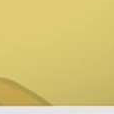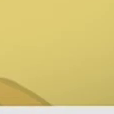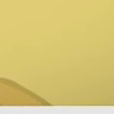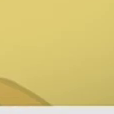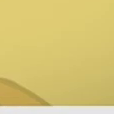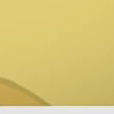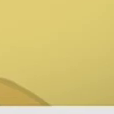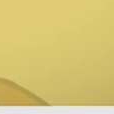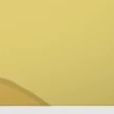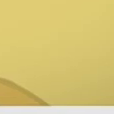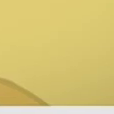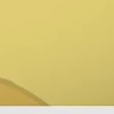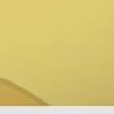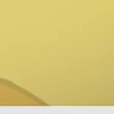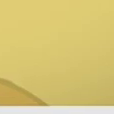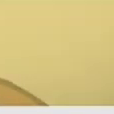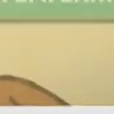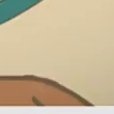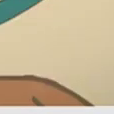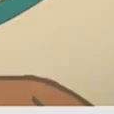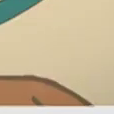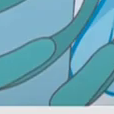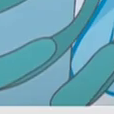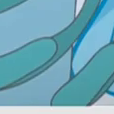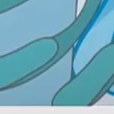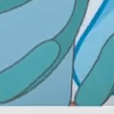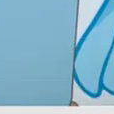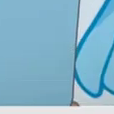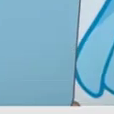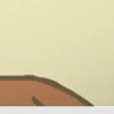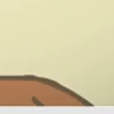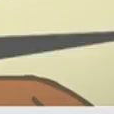Con el tratamiento adecuado y la enfermedad controlada.